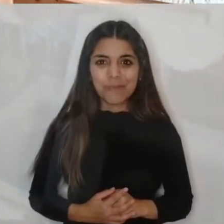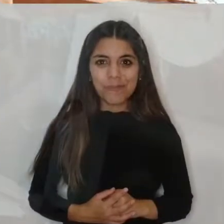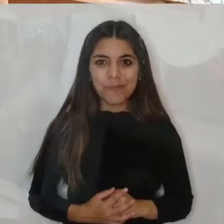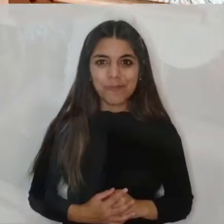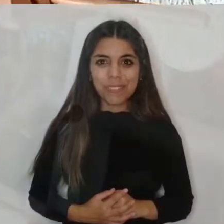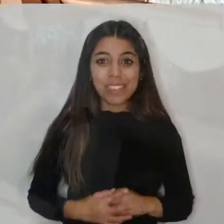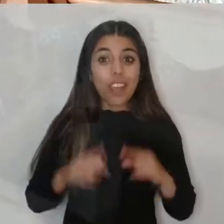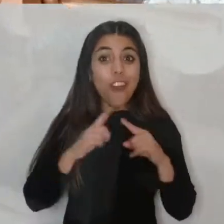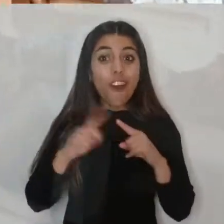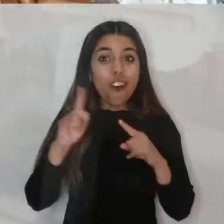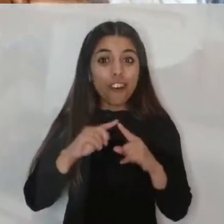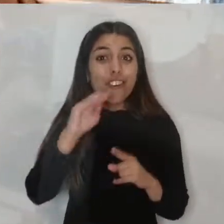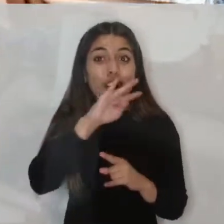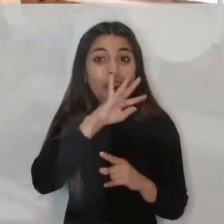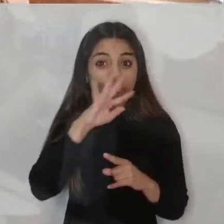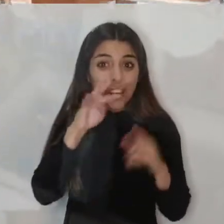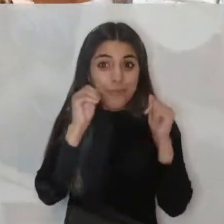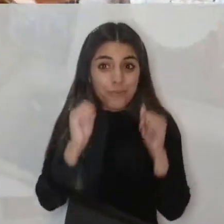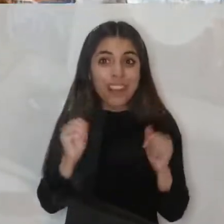de otro color, como.